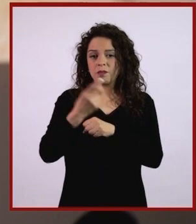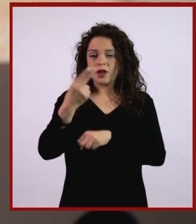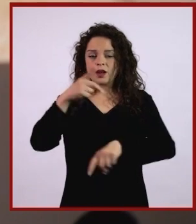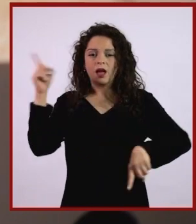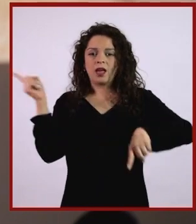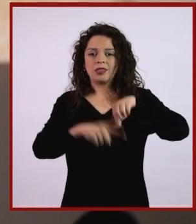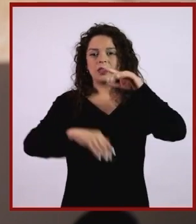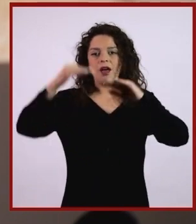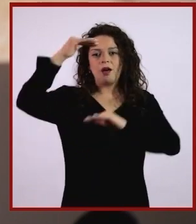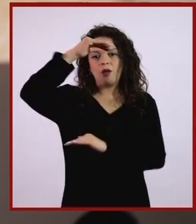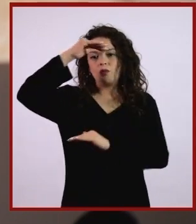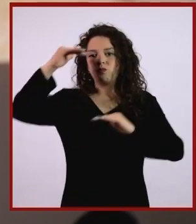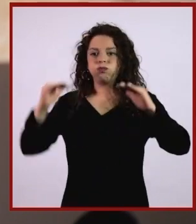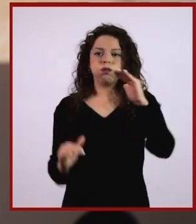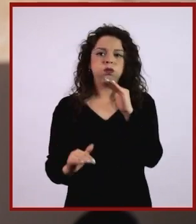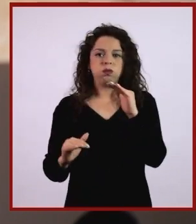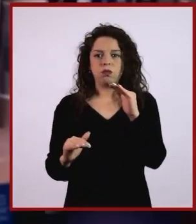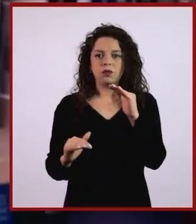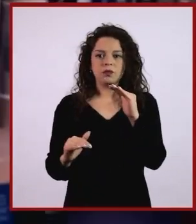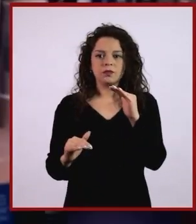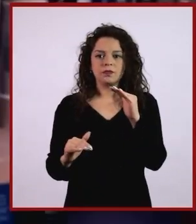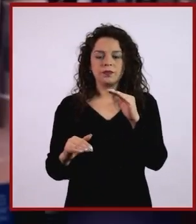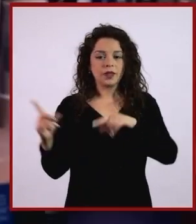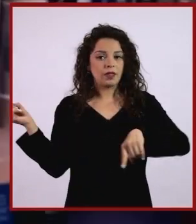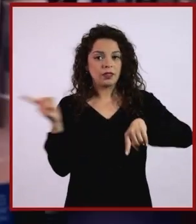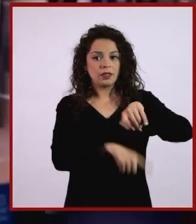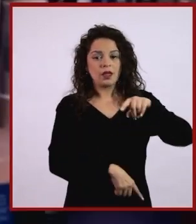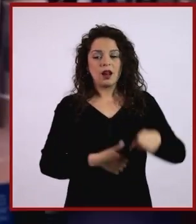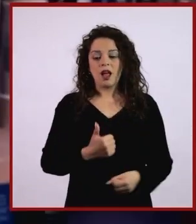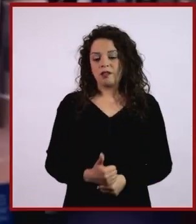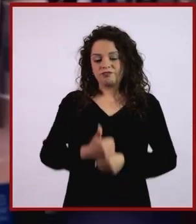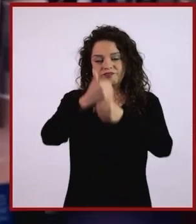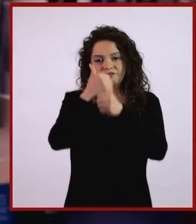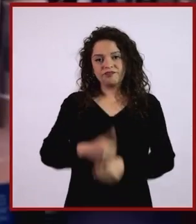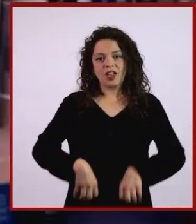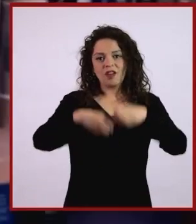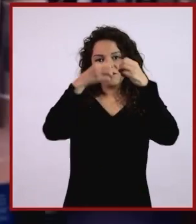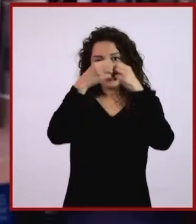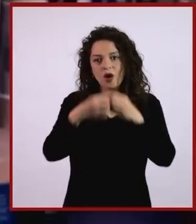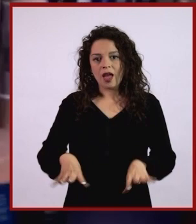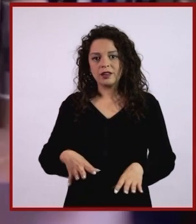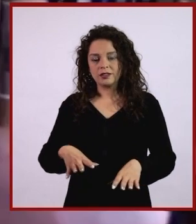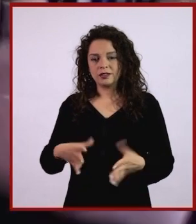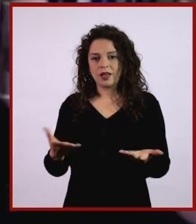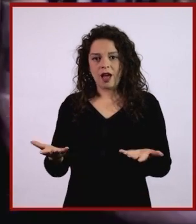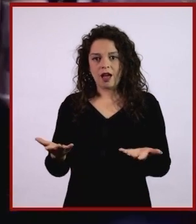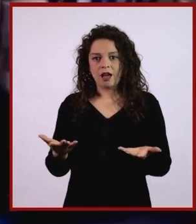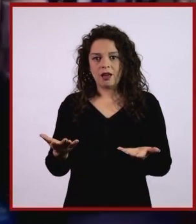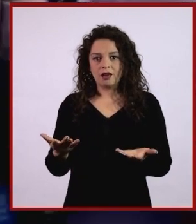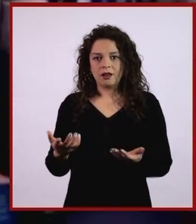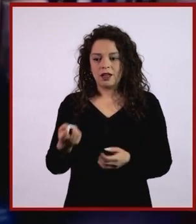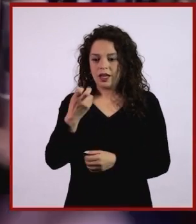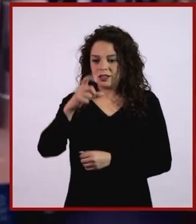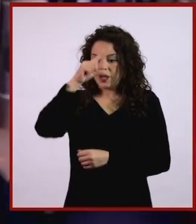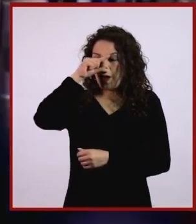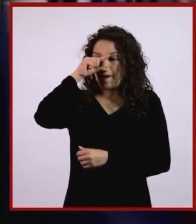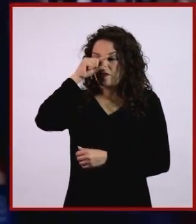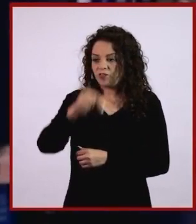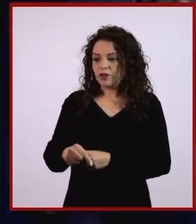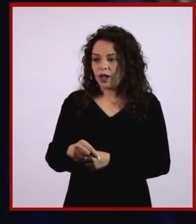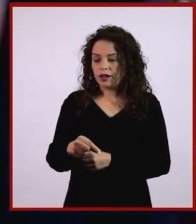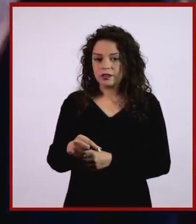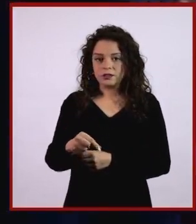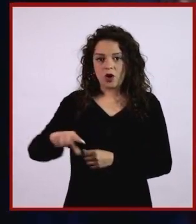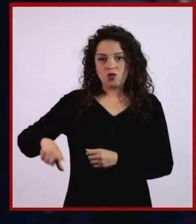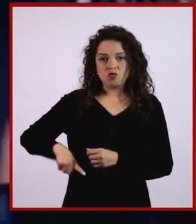combatir la desigualdad y claramente combatir la violencia, que en los últimos, justamente a partir de